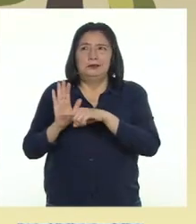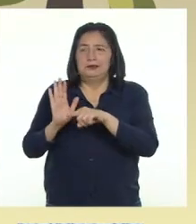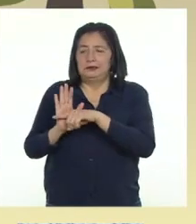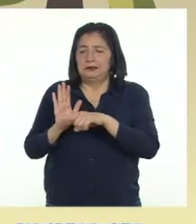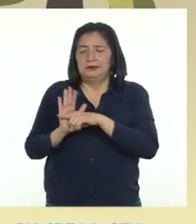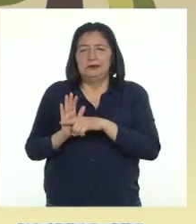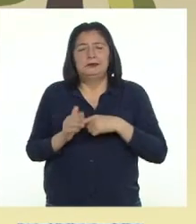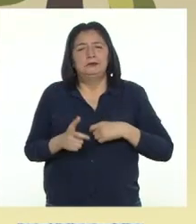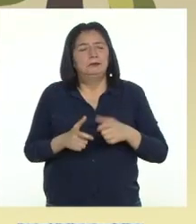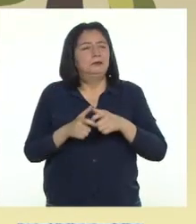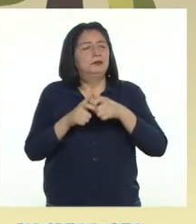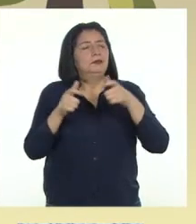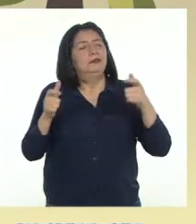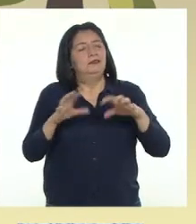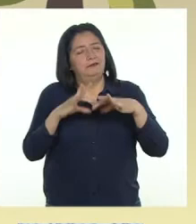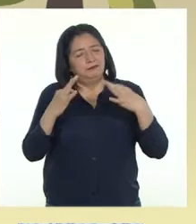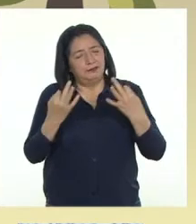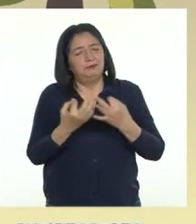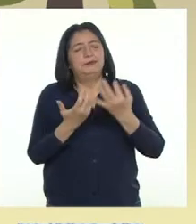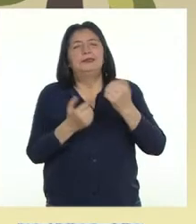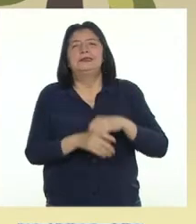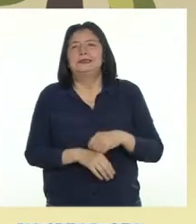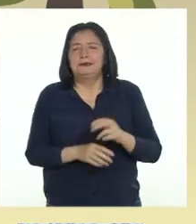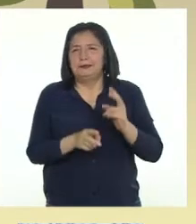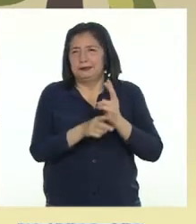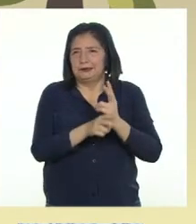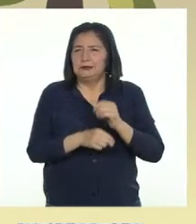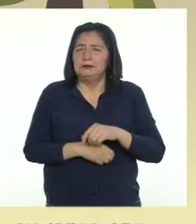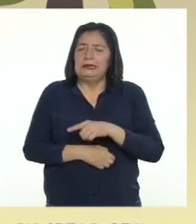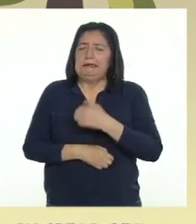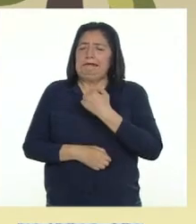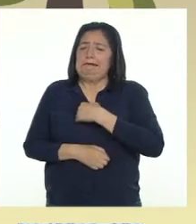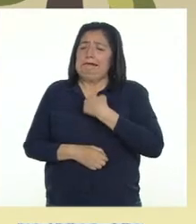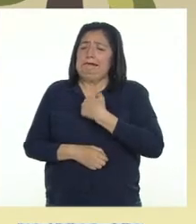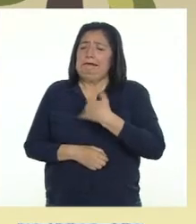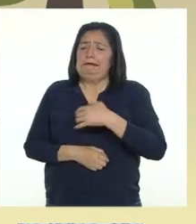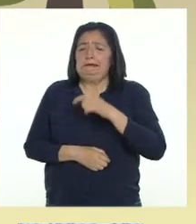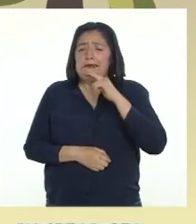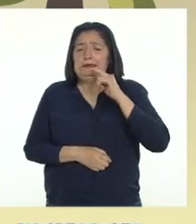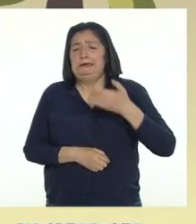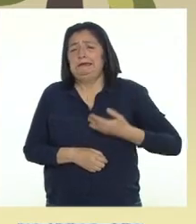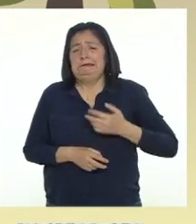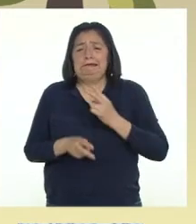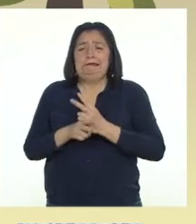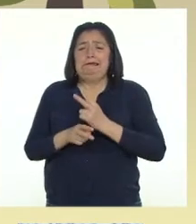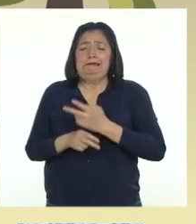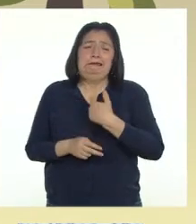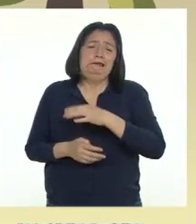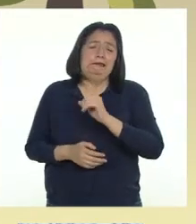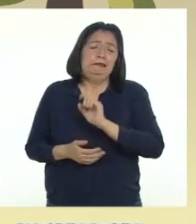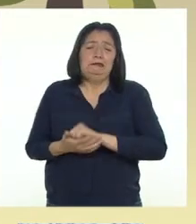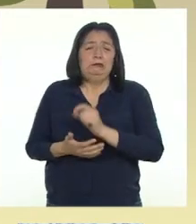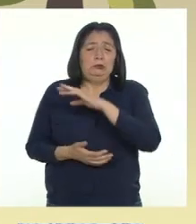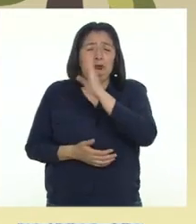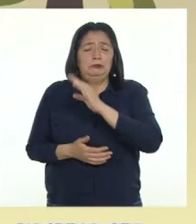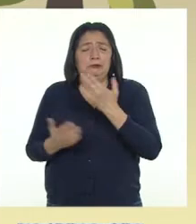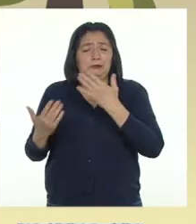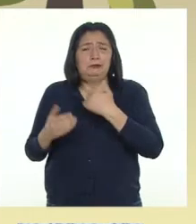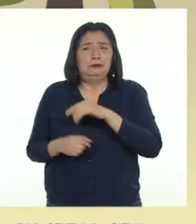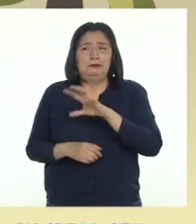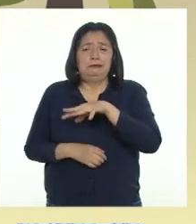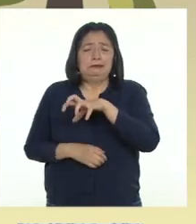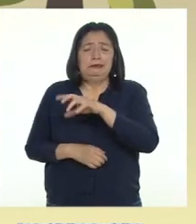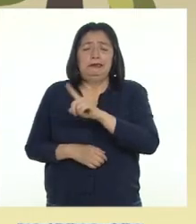negativo de mi gran familia Vizcacha. ¡Lo sentimos, señora Vizcacha! ¡Prometemos que nunca vamos a hablar con